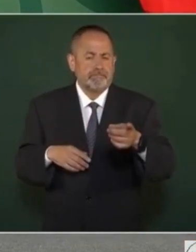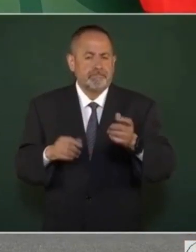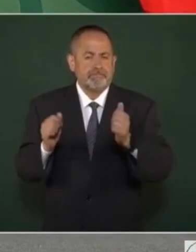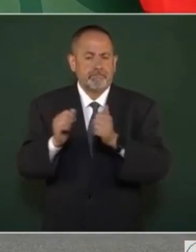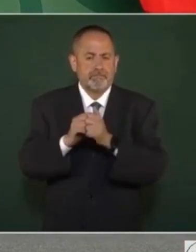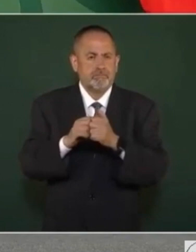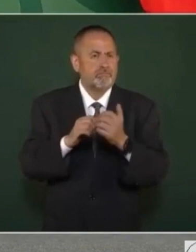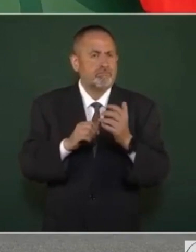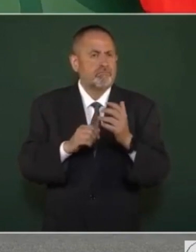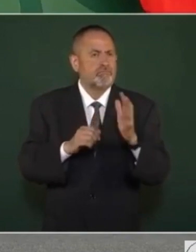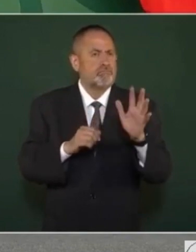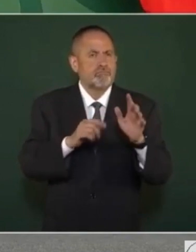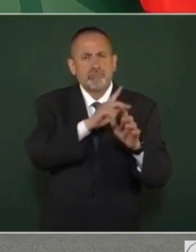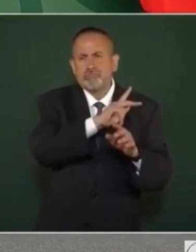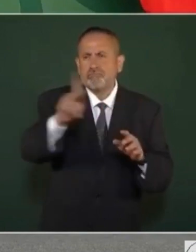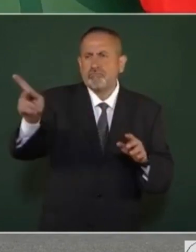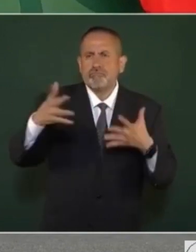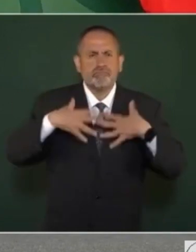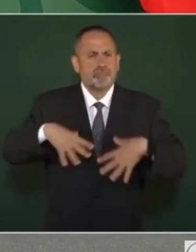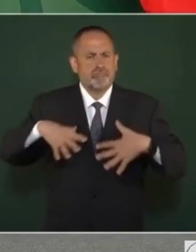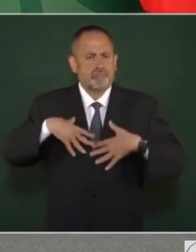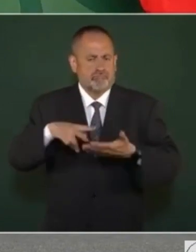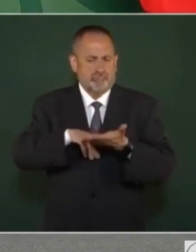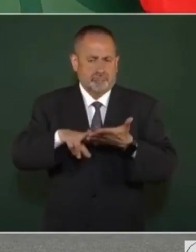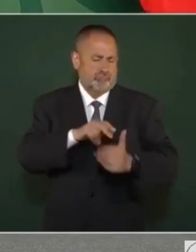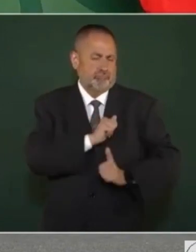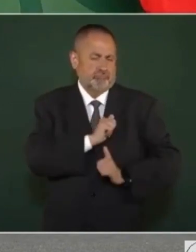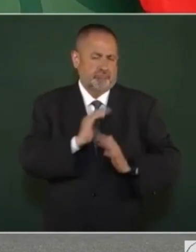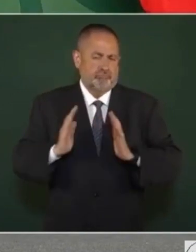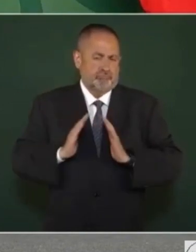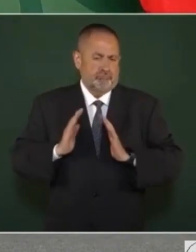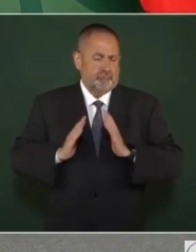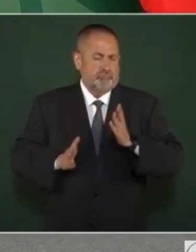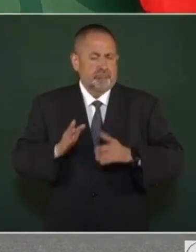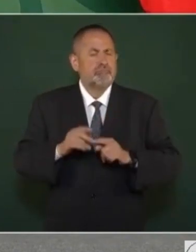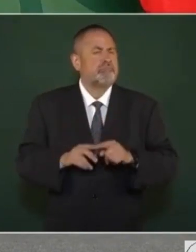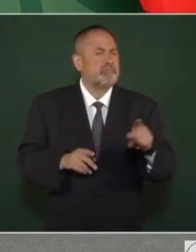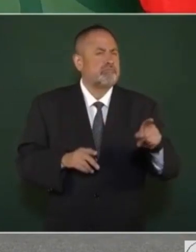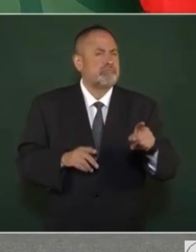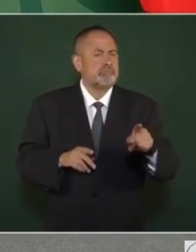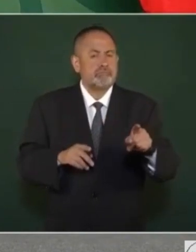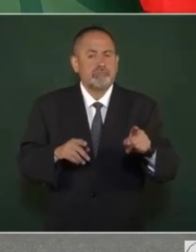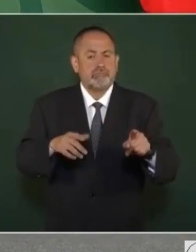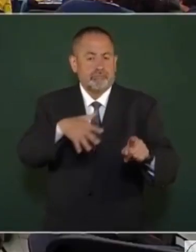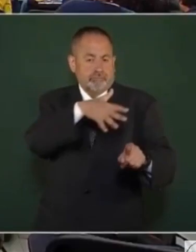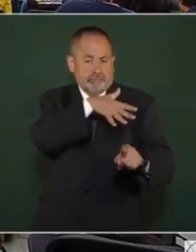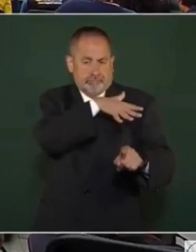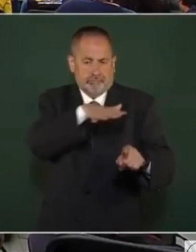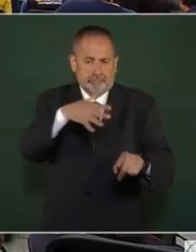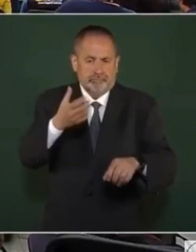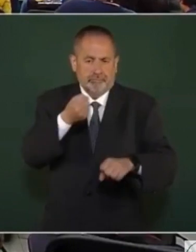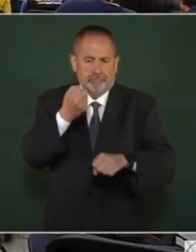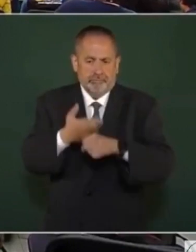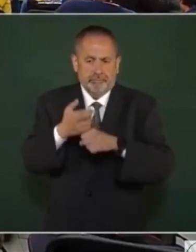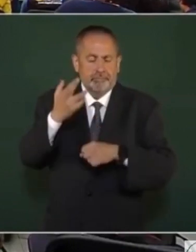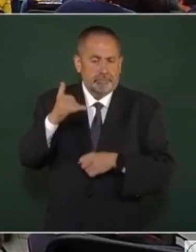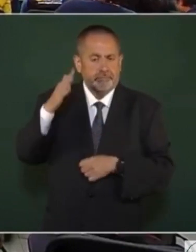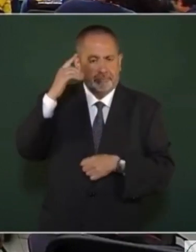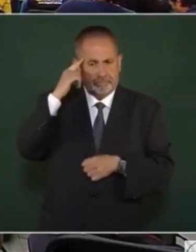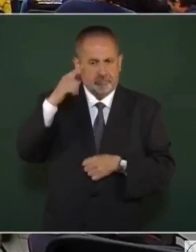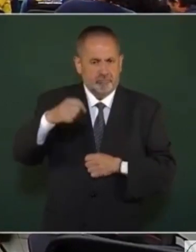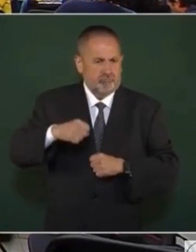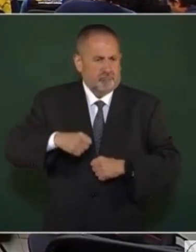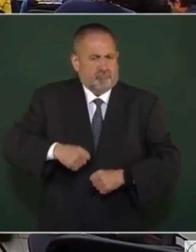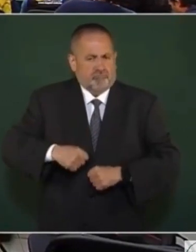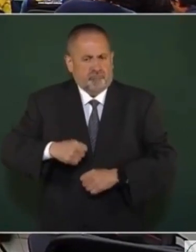venían todos vestidos de verde y el general secretario de ese entonces pues es